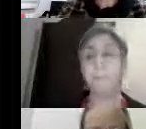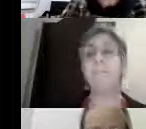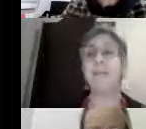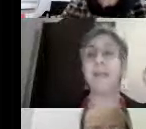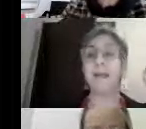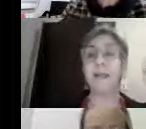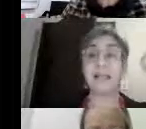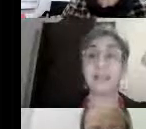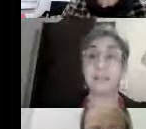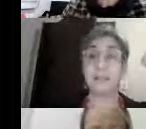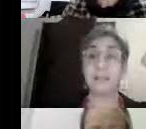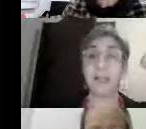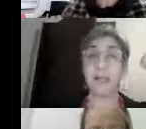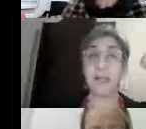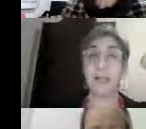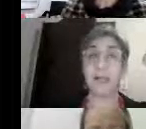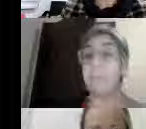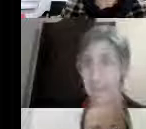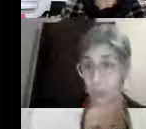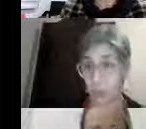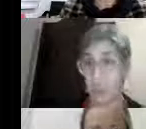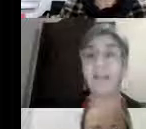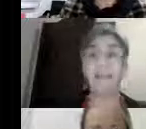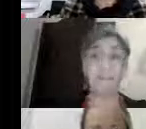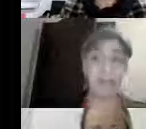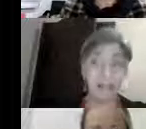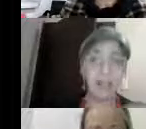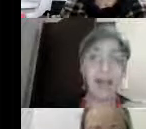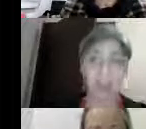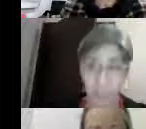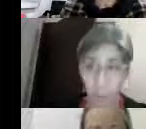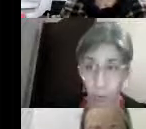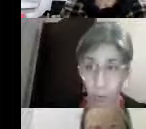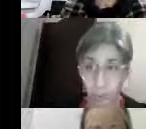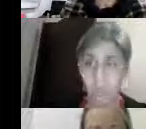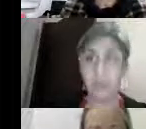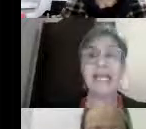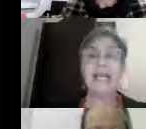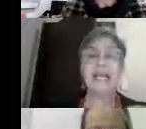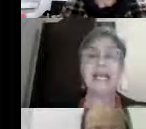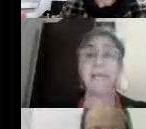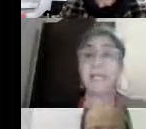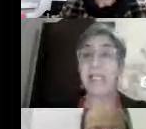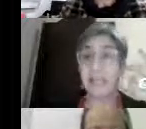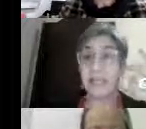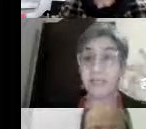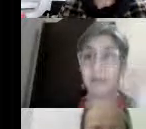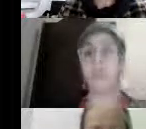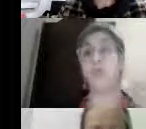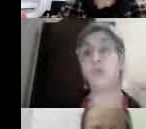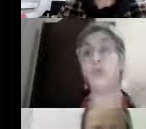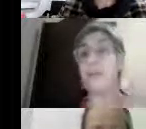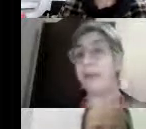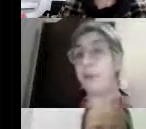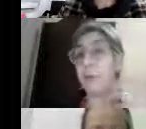transmite del embarazo, ¿no? De madre a hijo. Después alguien, que